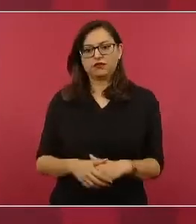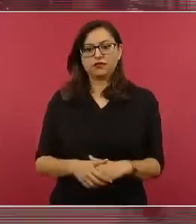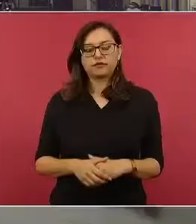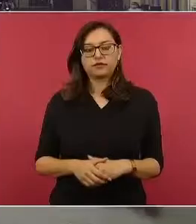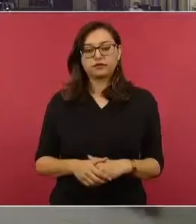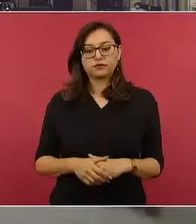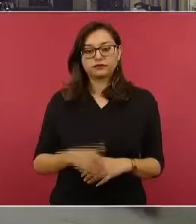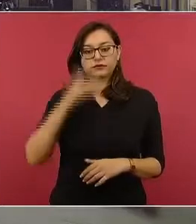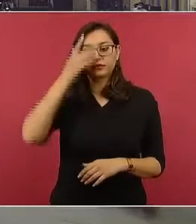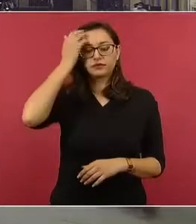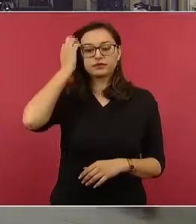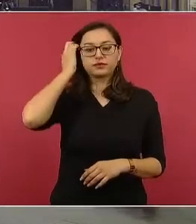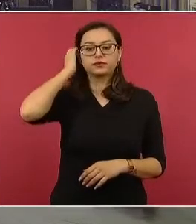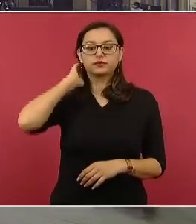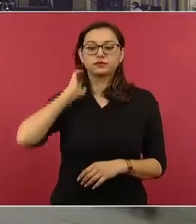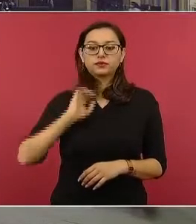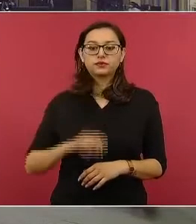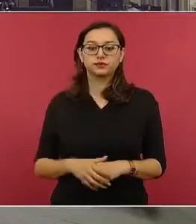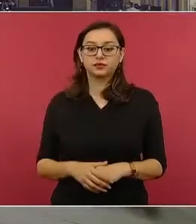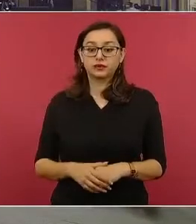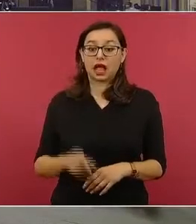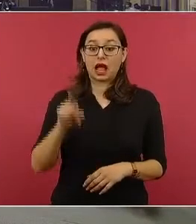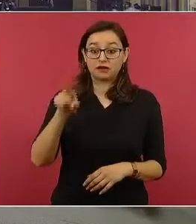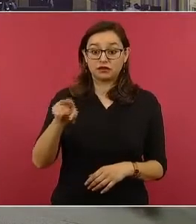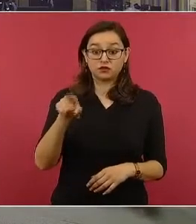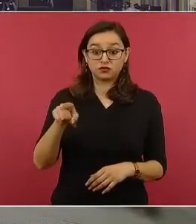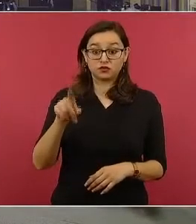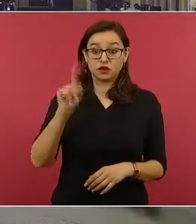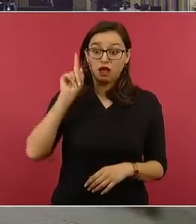Llegaron a ser en Italia volantes